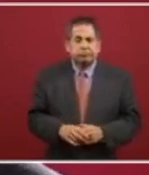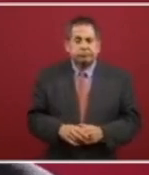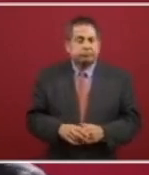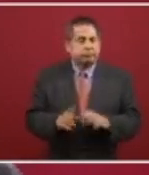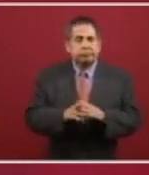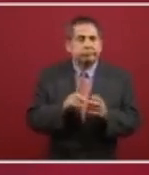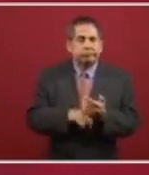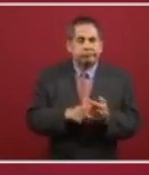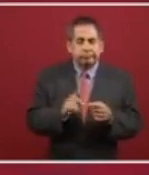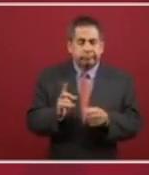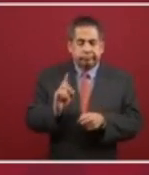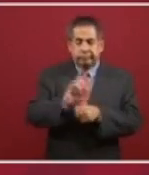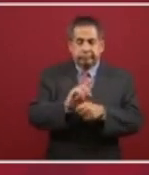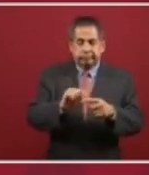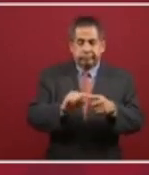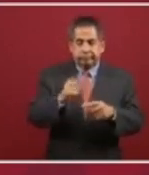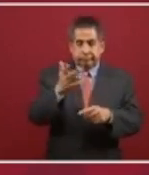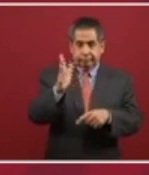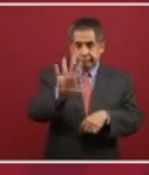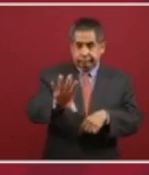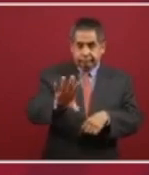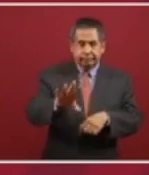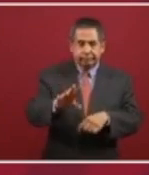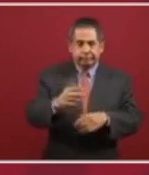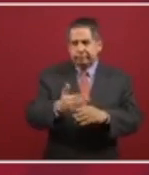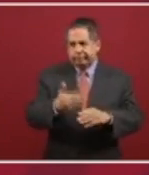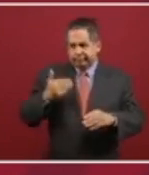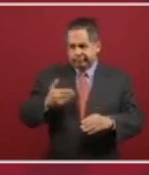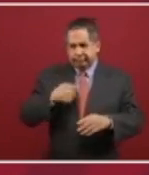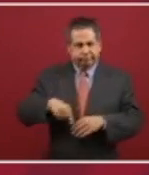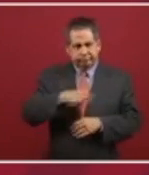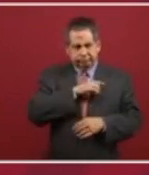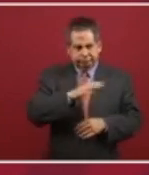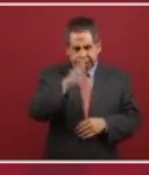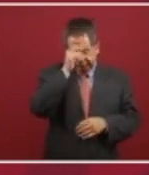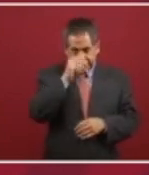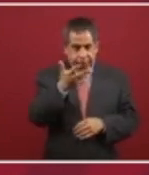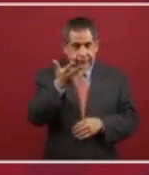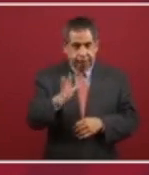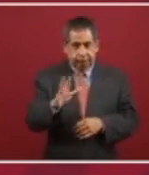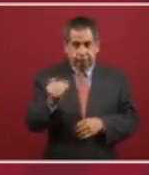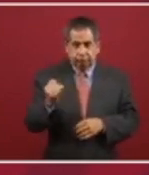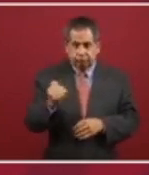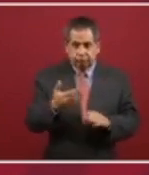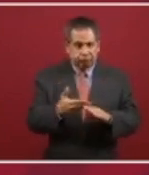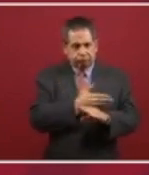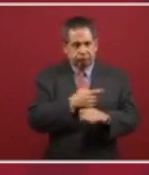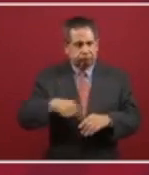antes del día 10 de junio,